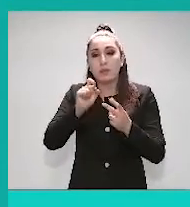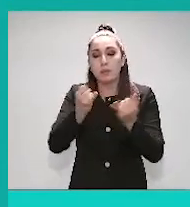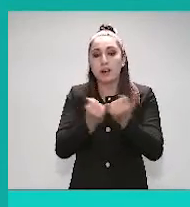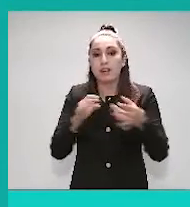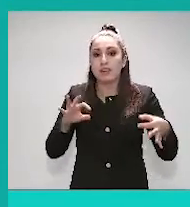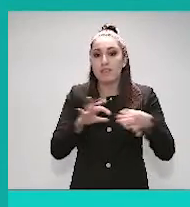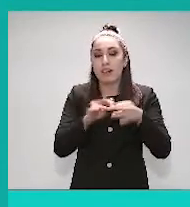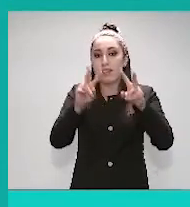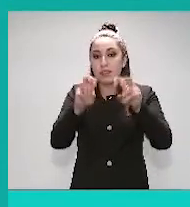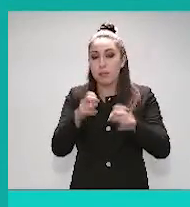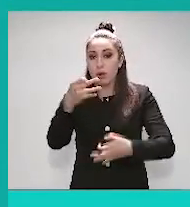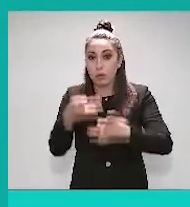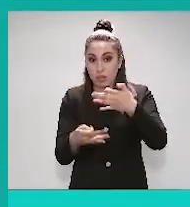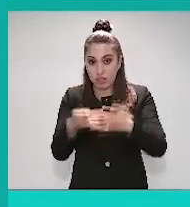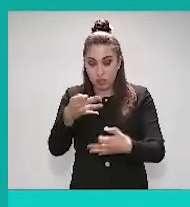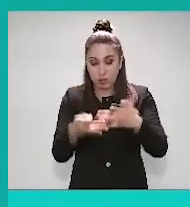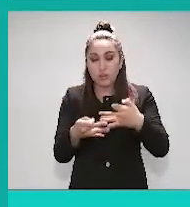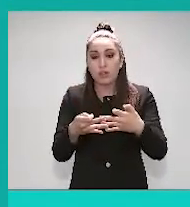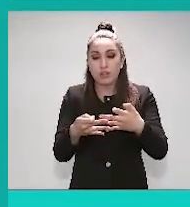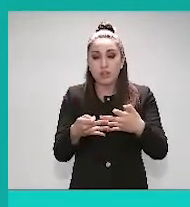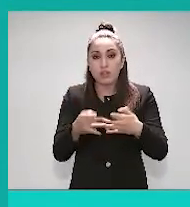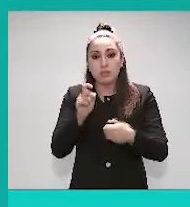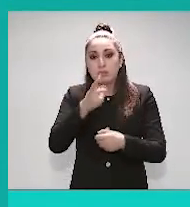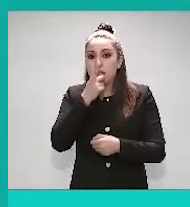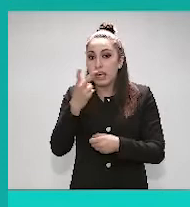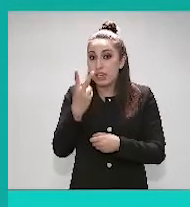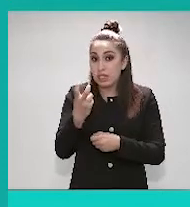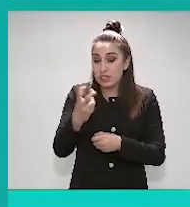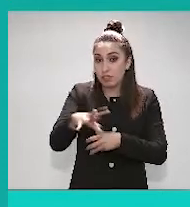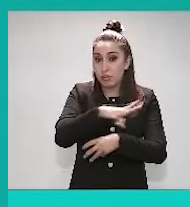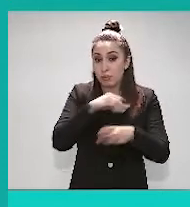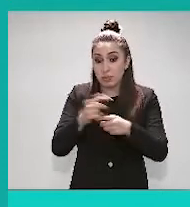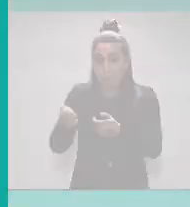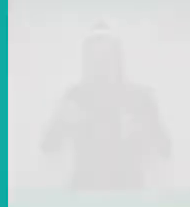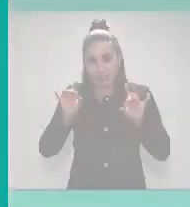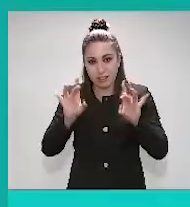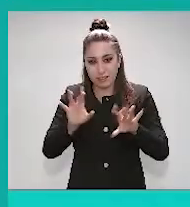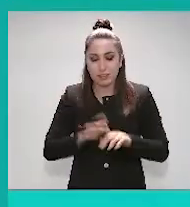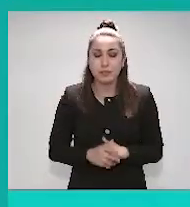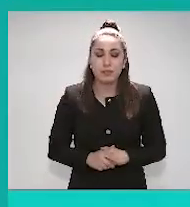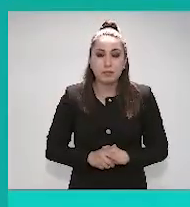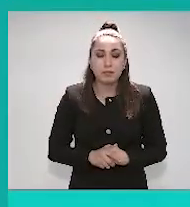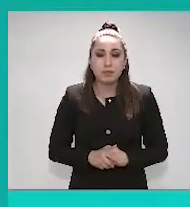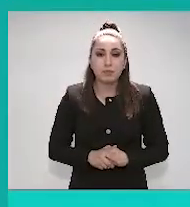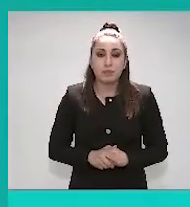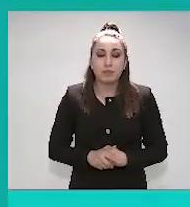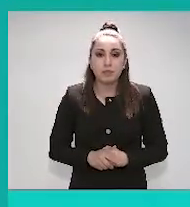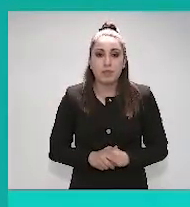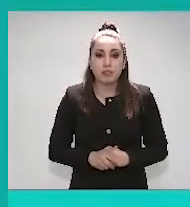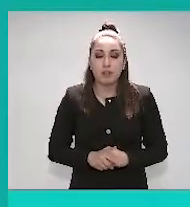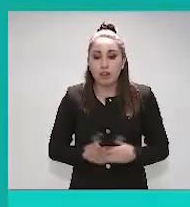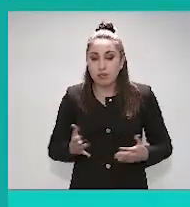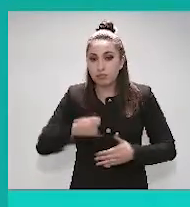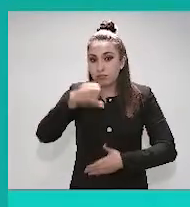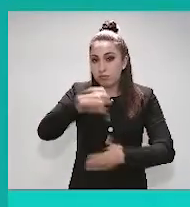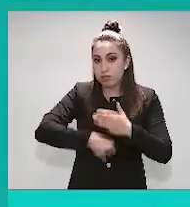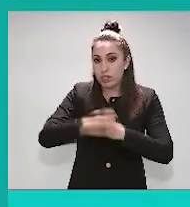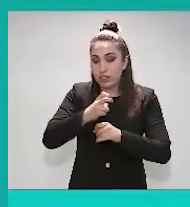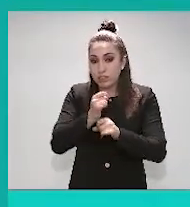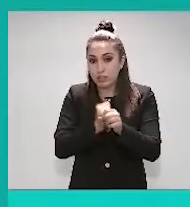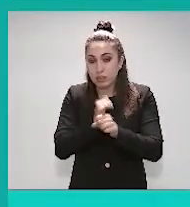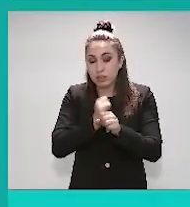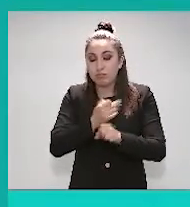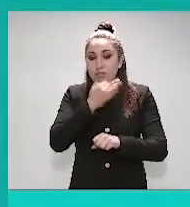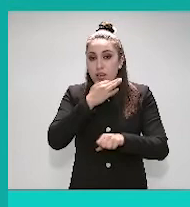mismas que sostuvieron no contar con la información solicitada el análisis del fondo del asunto permitió